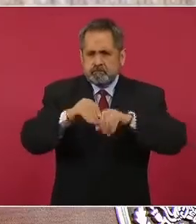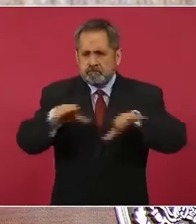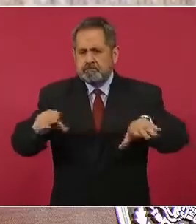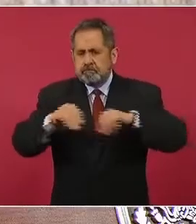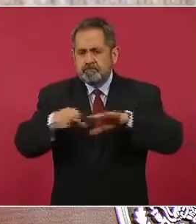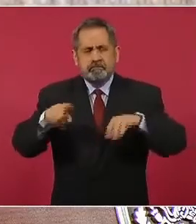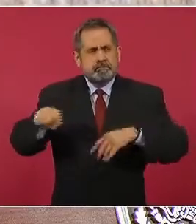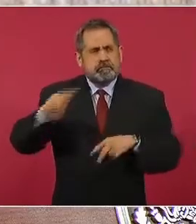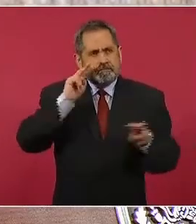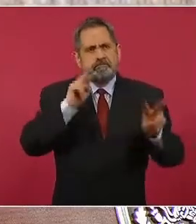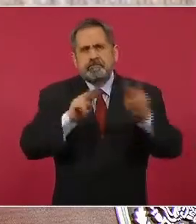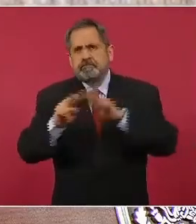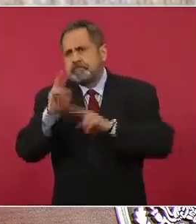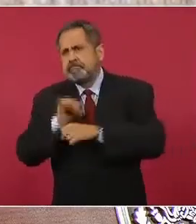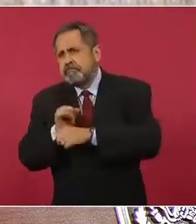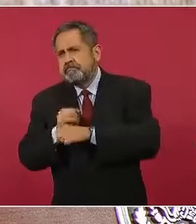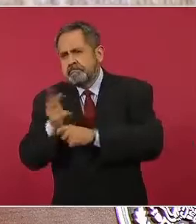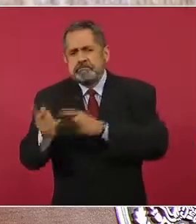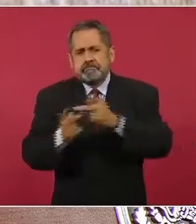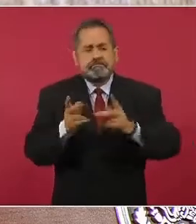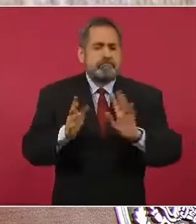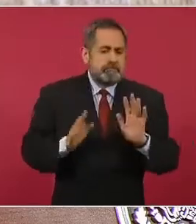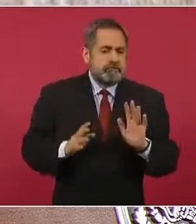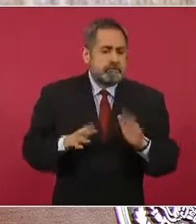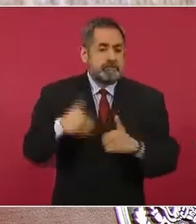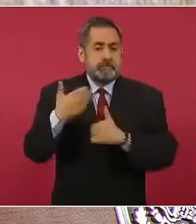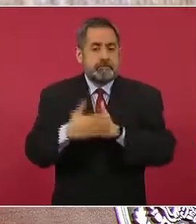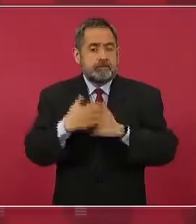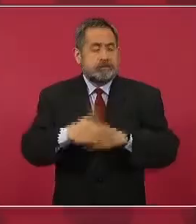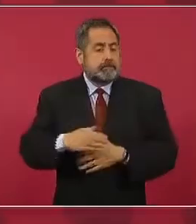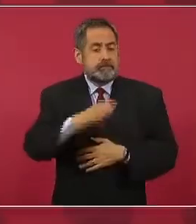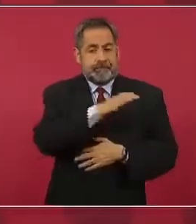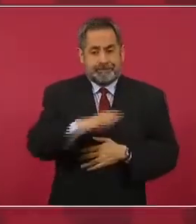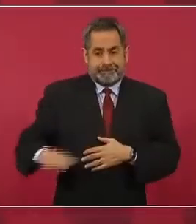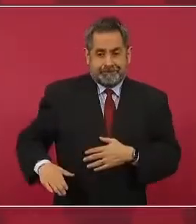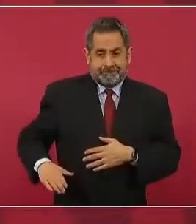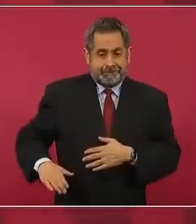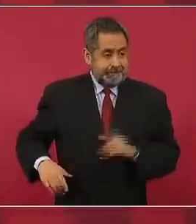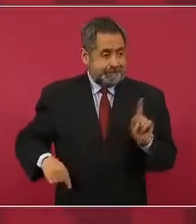independientemente del resultado, y ojalá